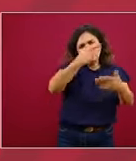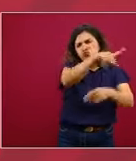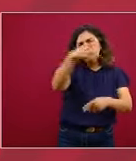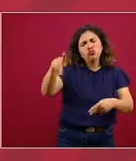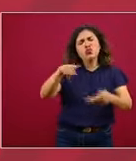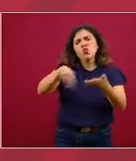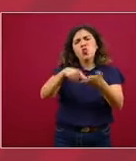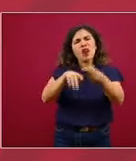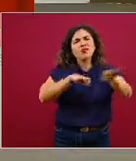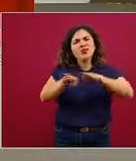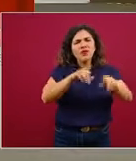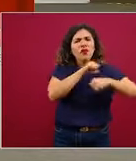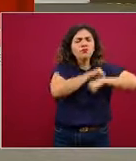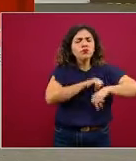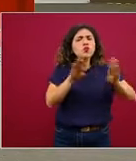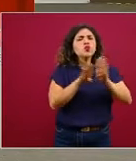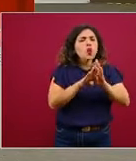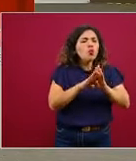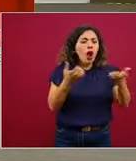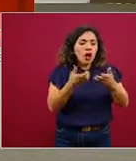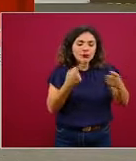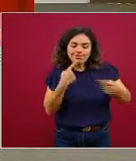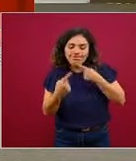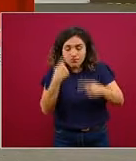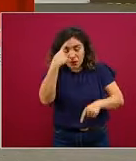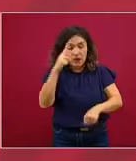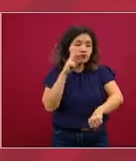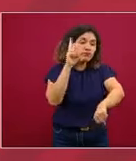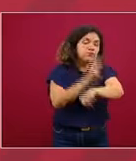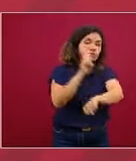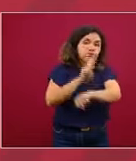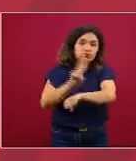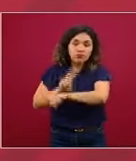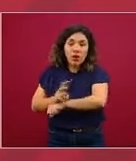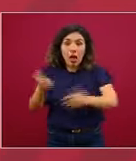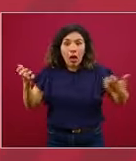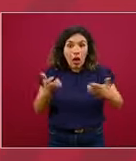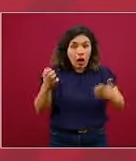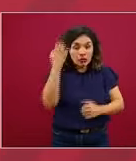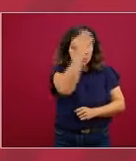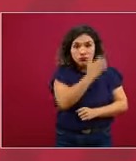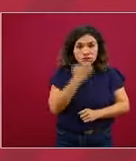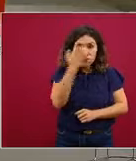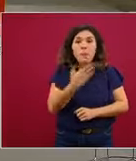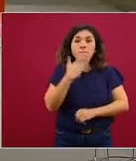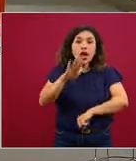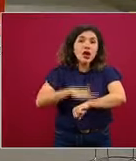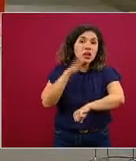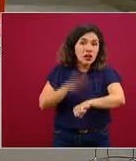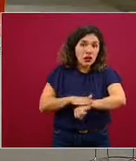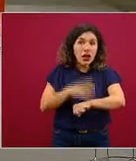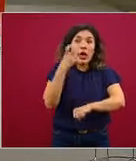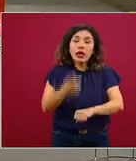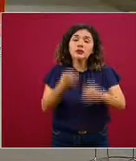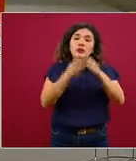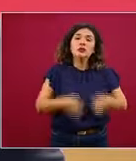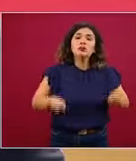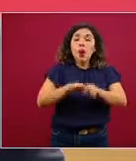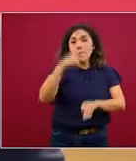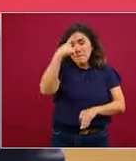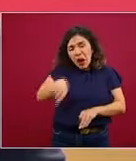de los diferentes ambientes para que estén supervisando y valorando que las actividades se estén llevando a cabo. Esto es muy importante para que en la medida